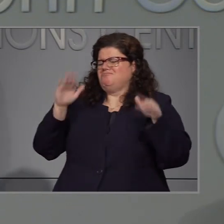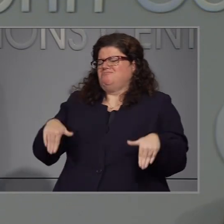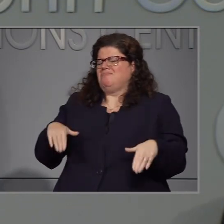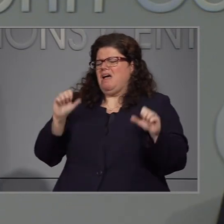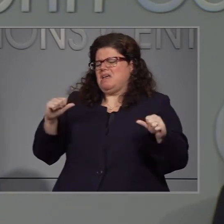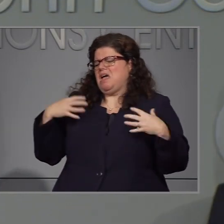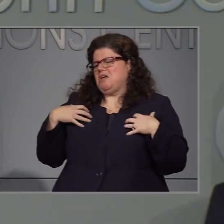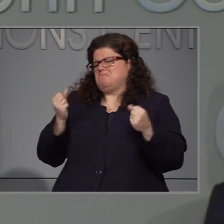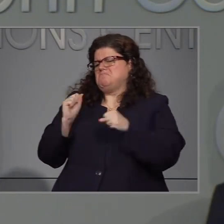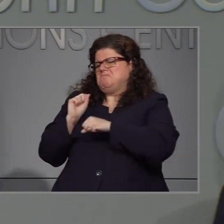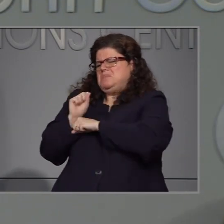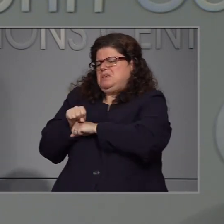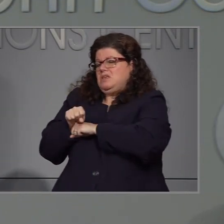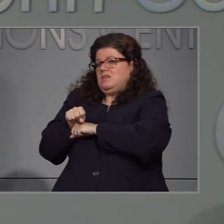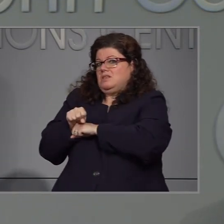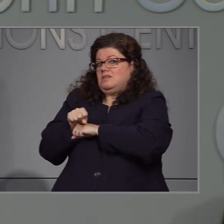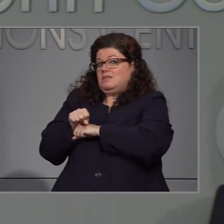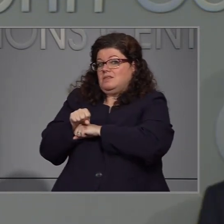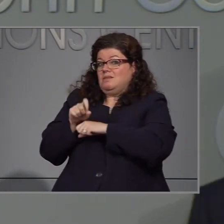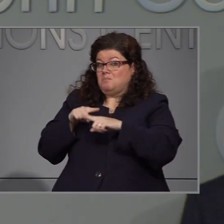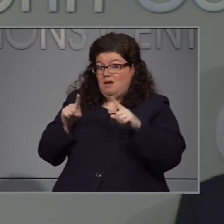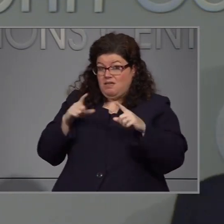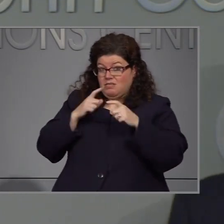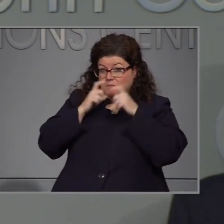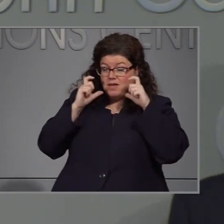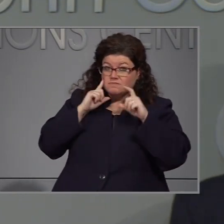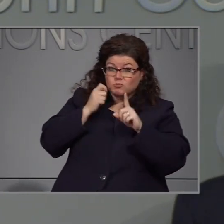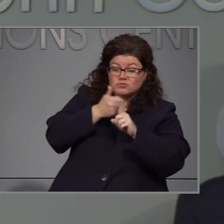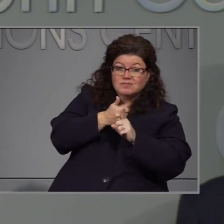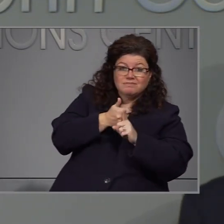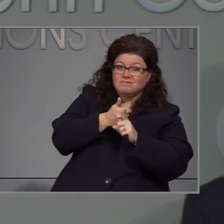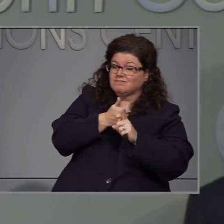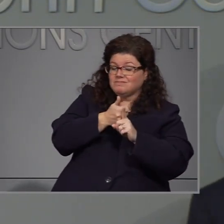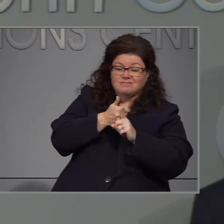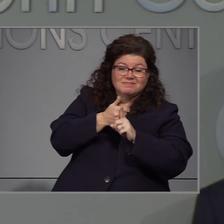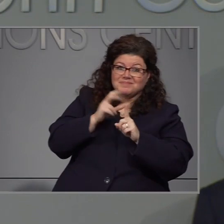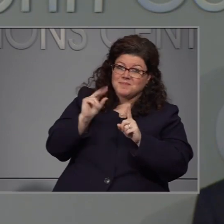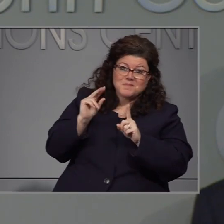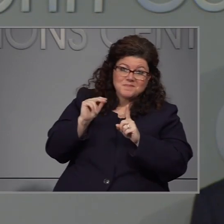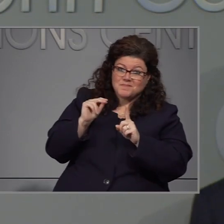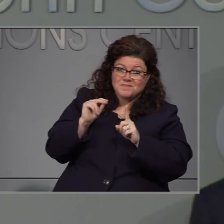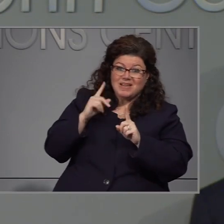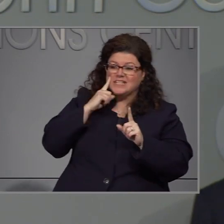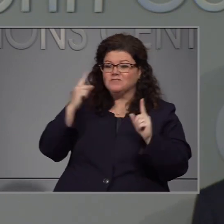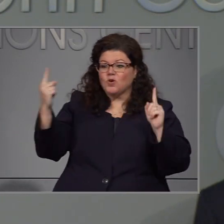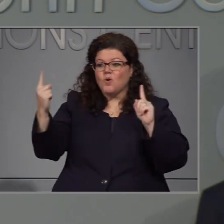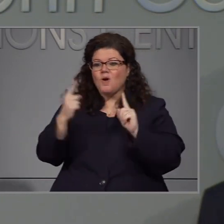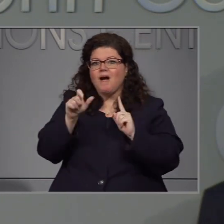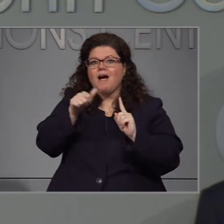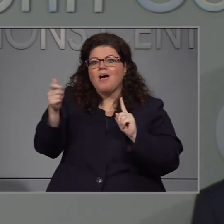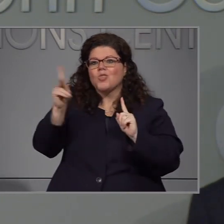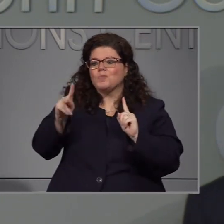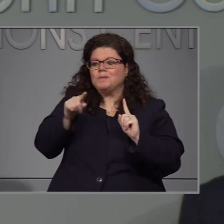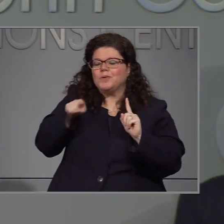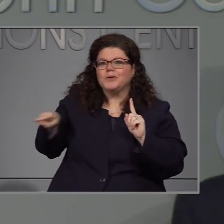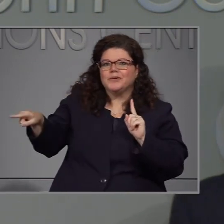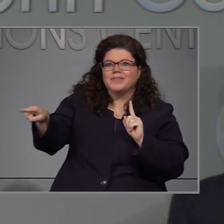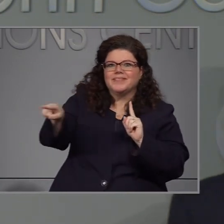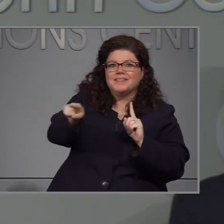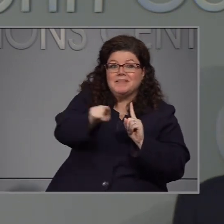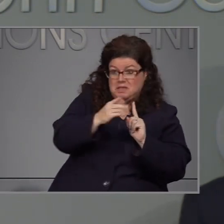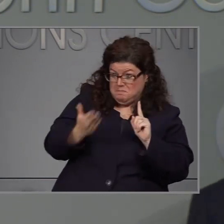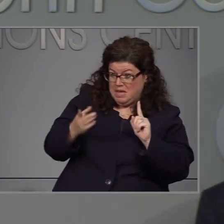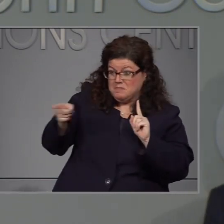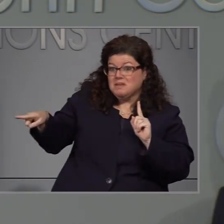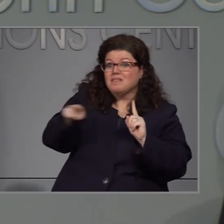coronavirus, pero la mascarilla es para proteger a los demás con quien usted entra en contacto y ellos tal